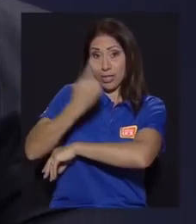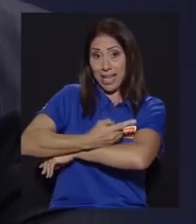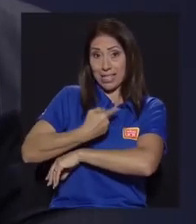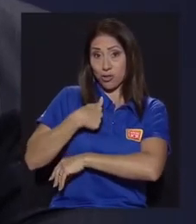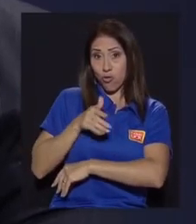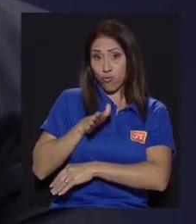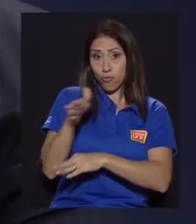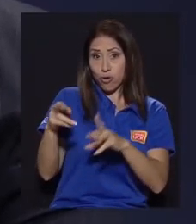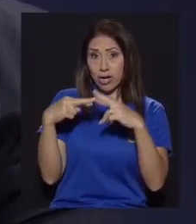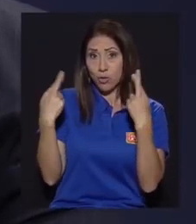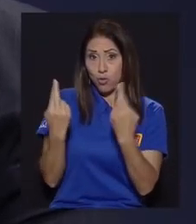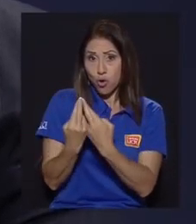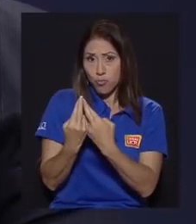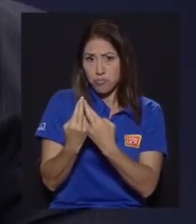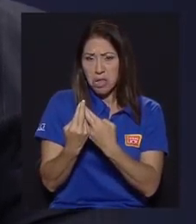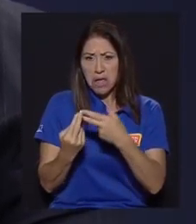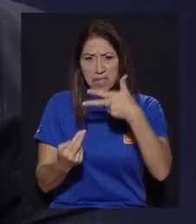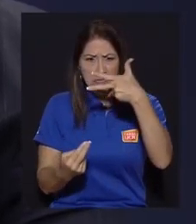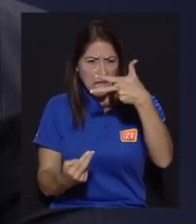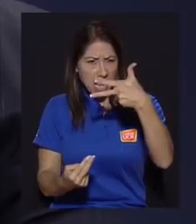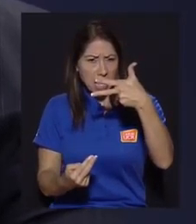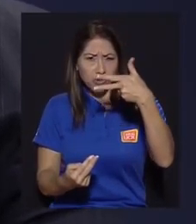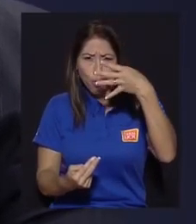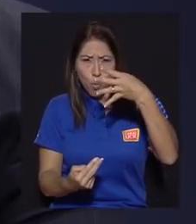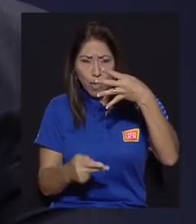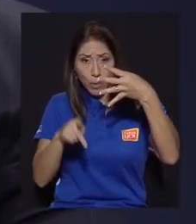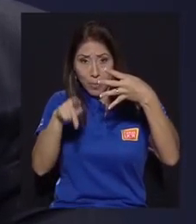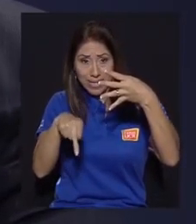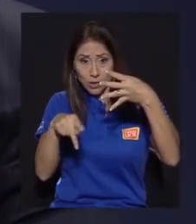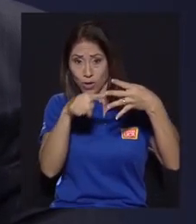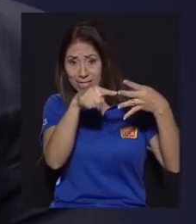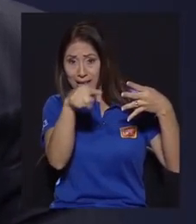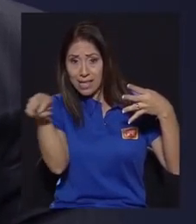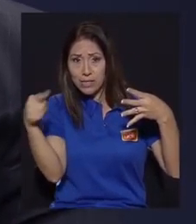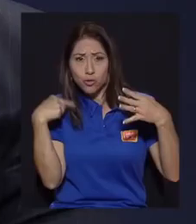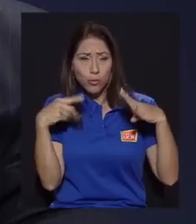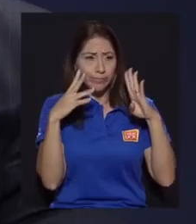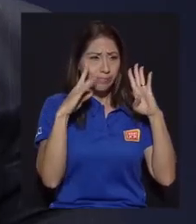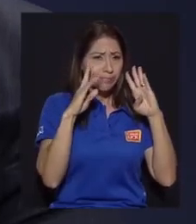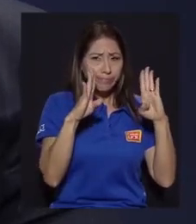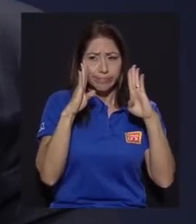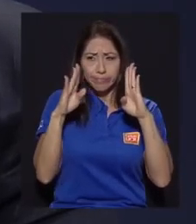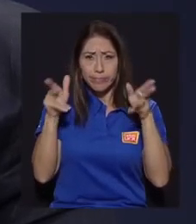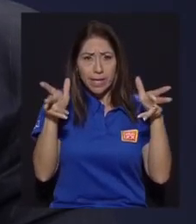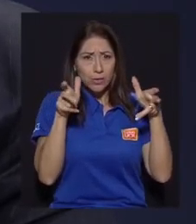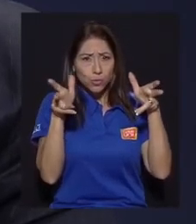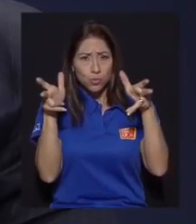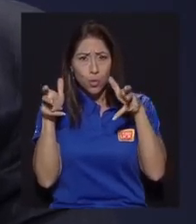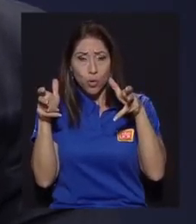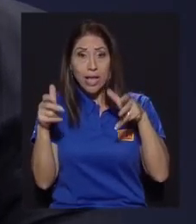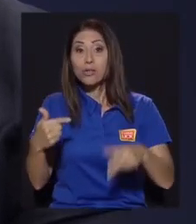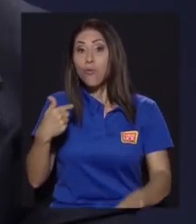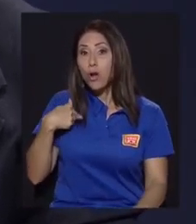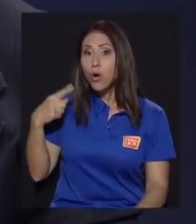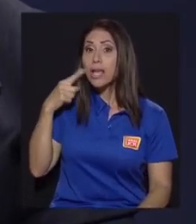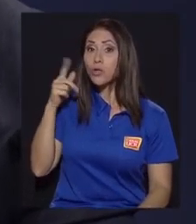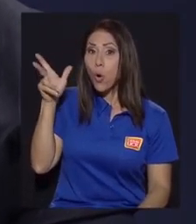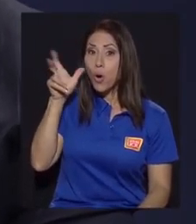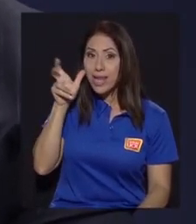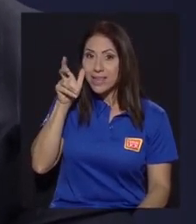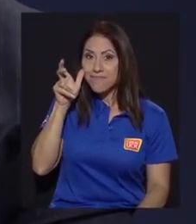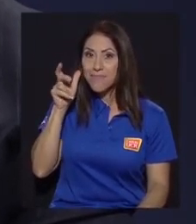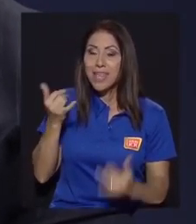en donde había tres o cuatro personas a quienes escuché con mucha atención esto fue lo que yo oí y que trató de